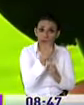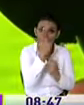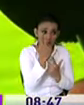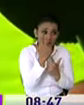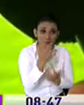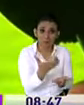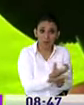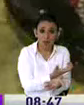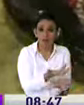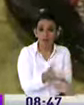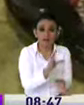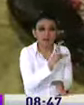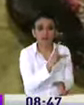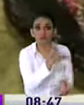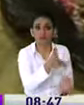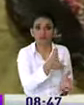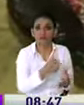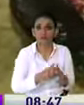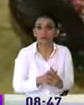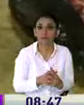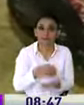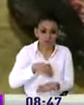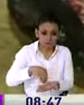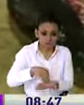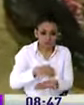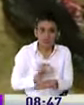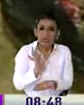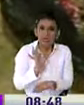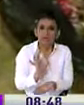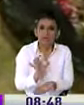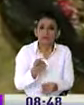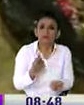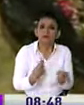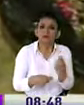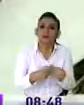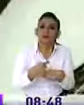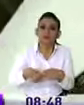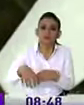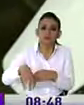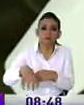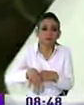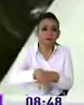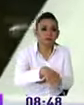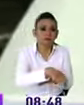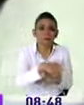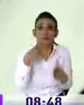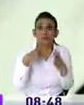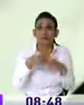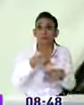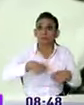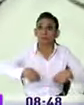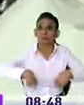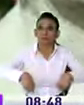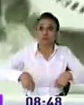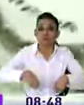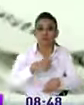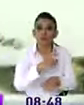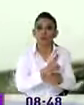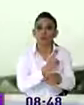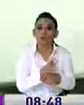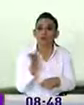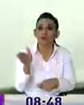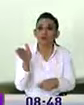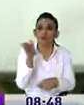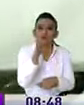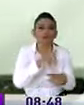localizar el arma. La dosis estaba lista para ser expendida al menudeo. Esta motocicleta era utilizada para recorrer